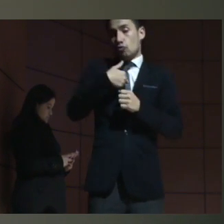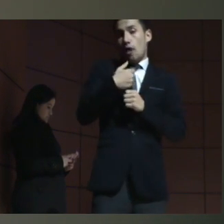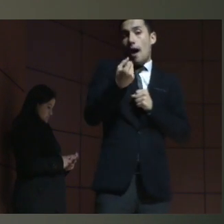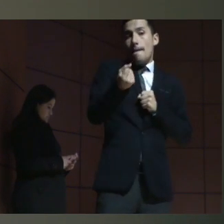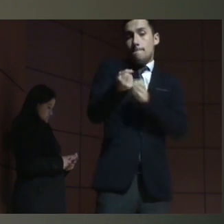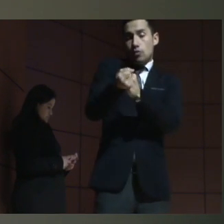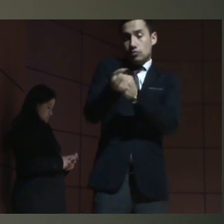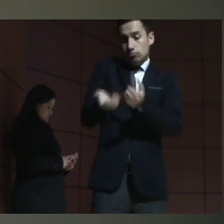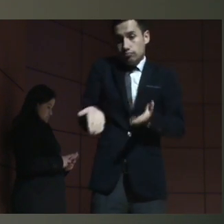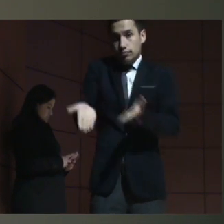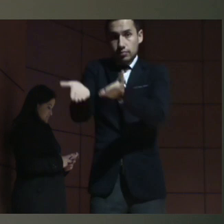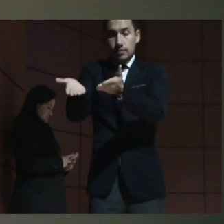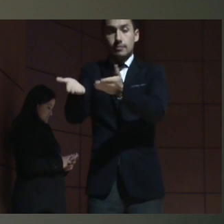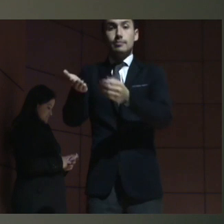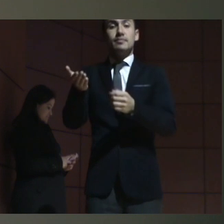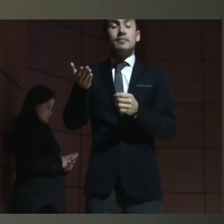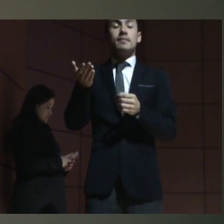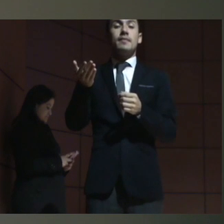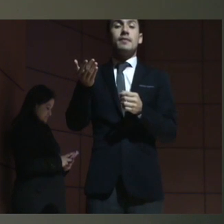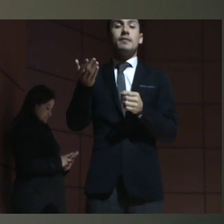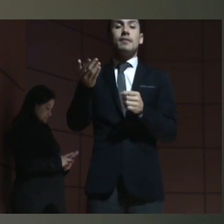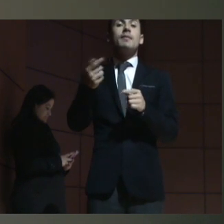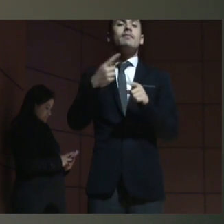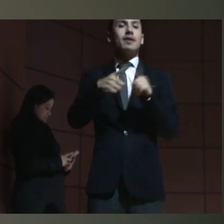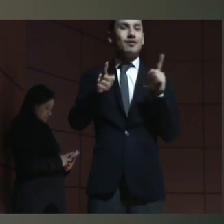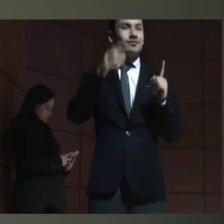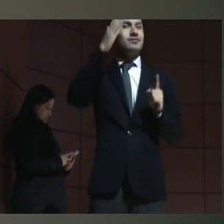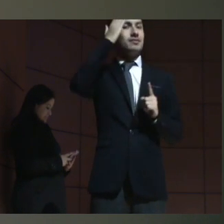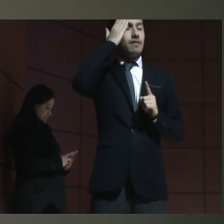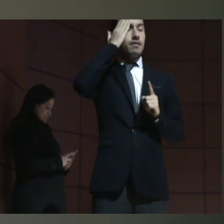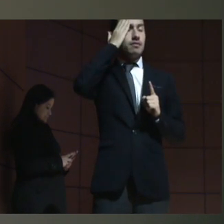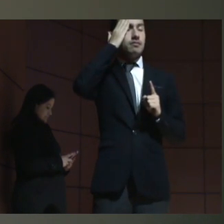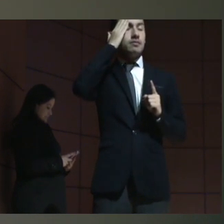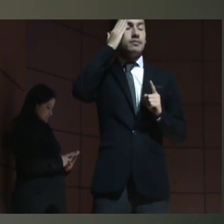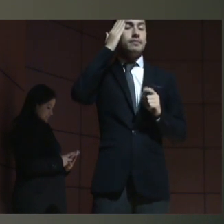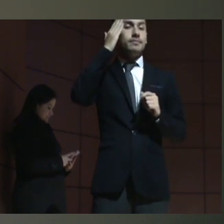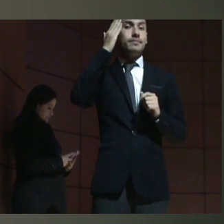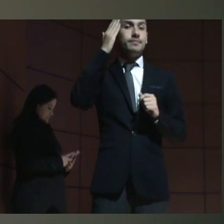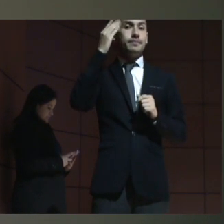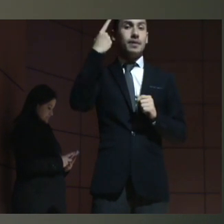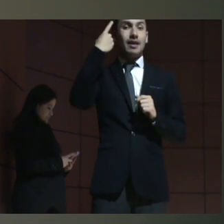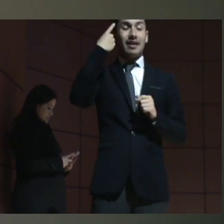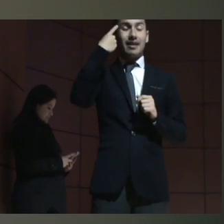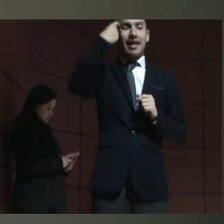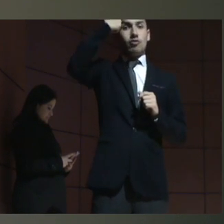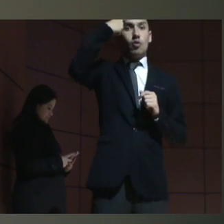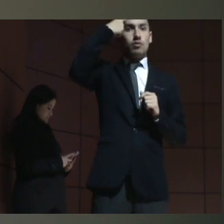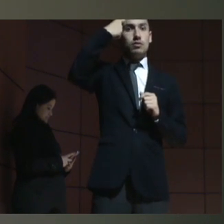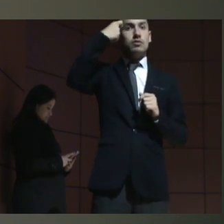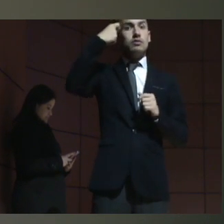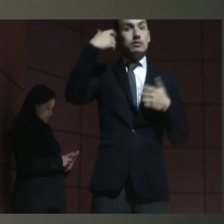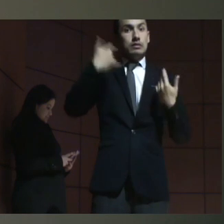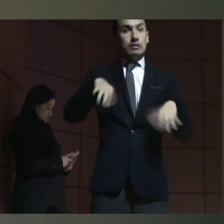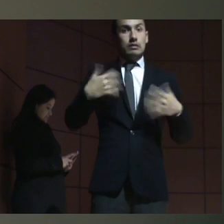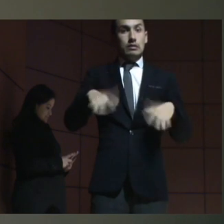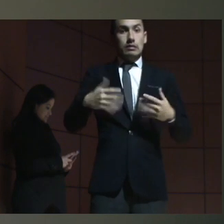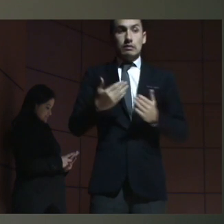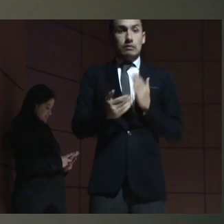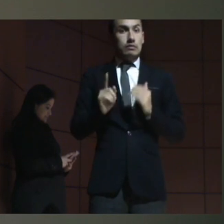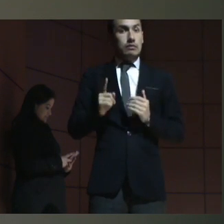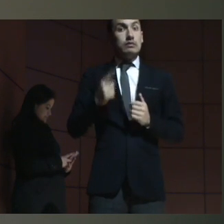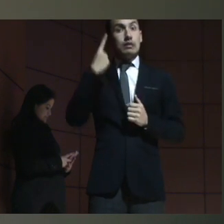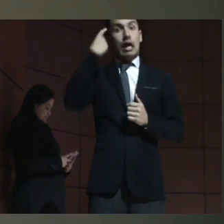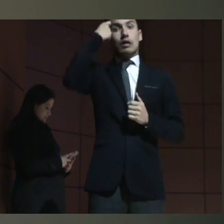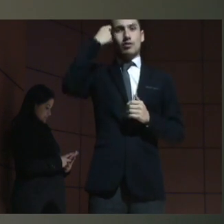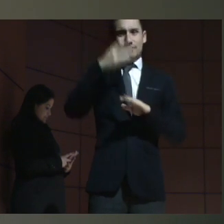debiendo afrontar en este caso un reto muy alto que debe digamos asumir acompañada como